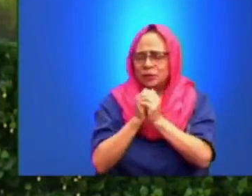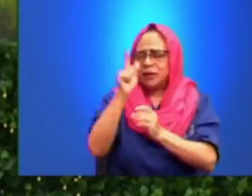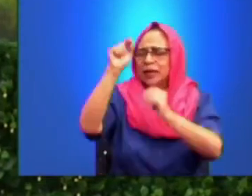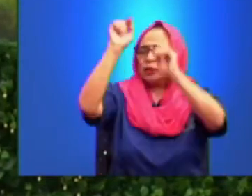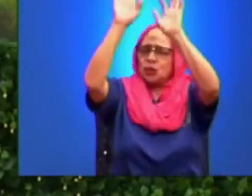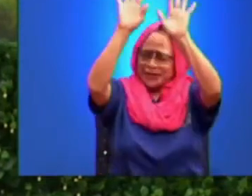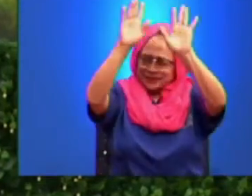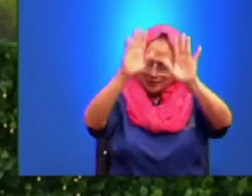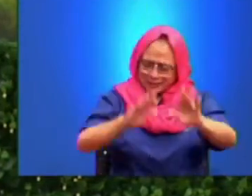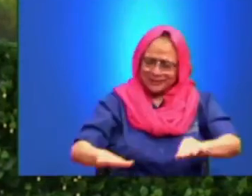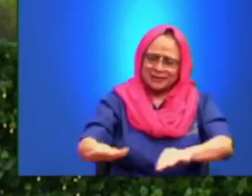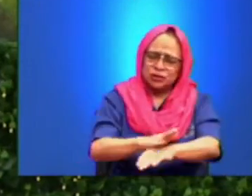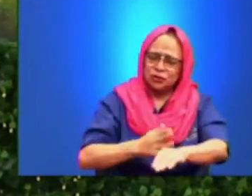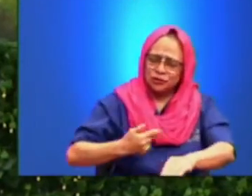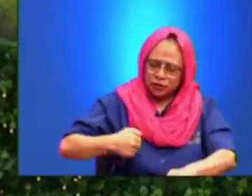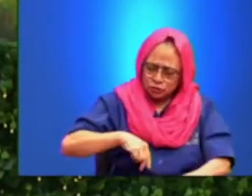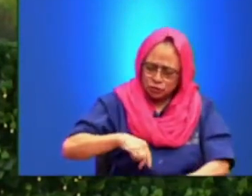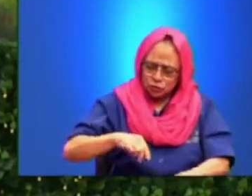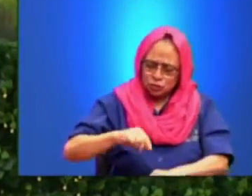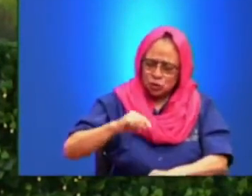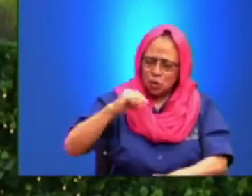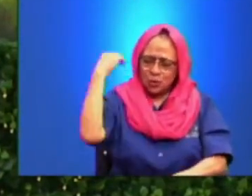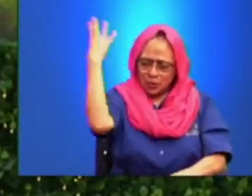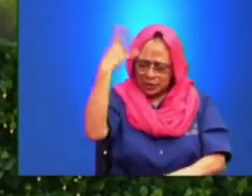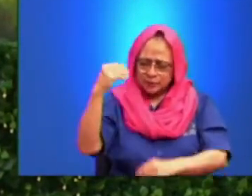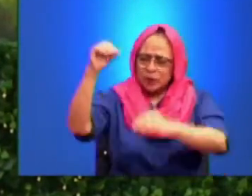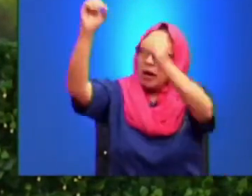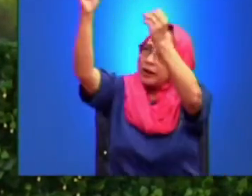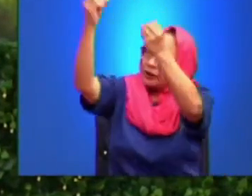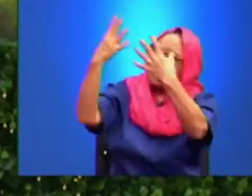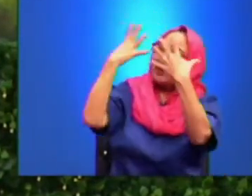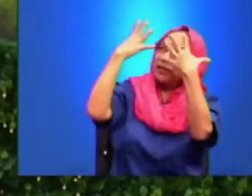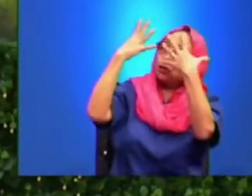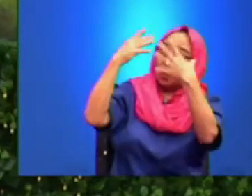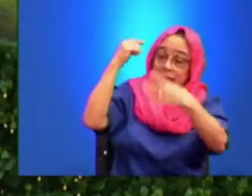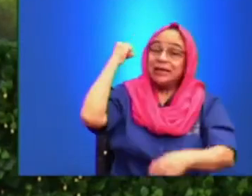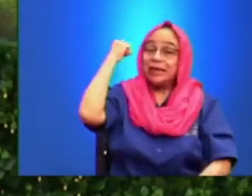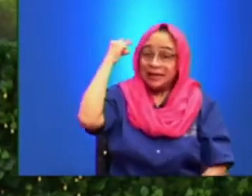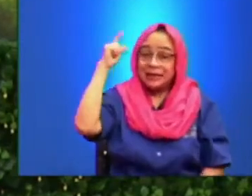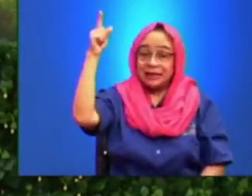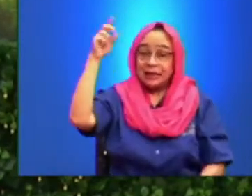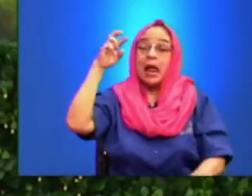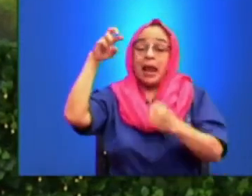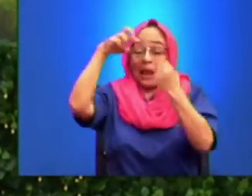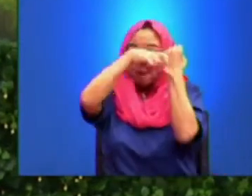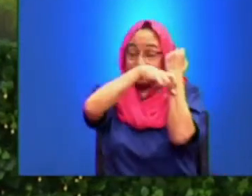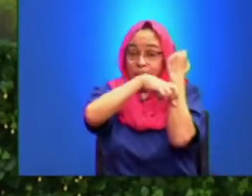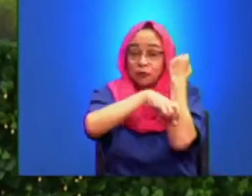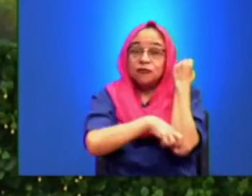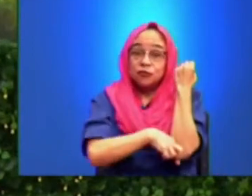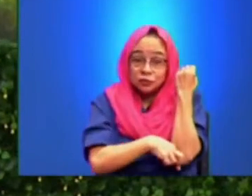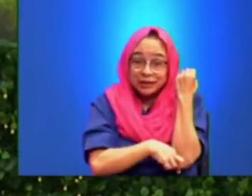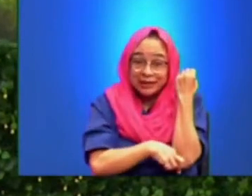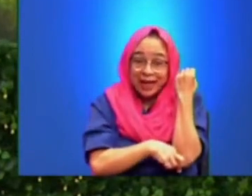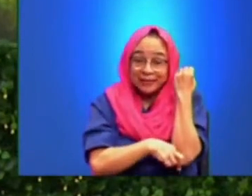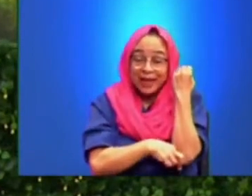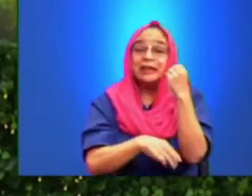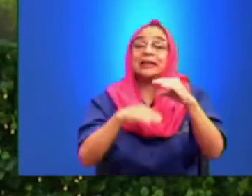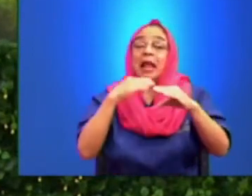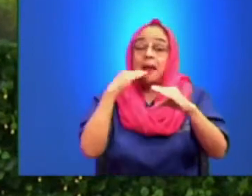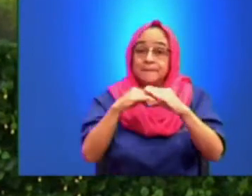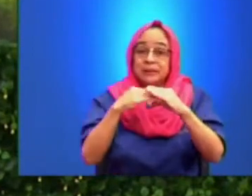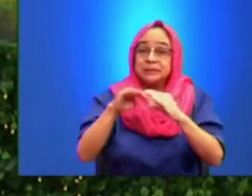descender sobre nosotros un espíritu de revelación para que podamos entender la profundidad del mensaje